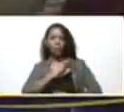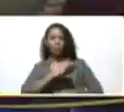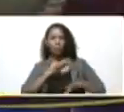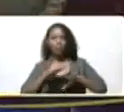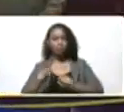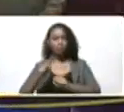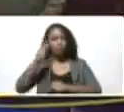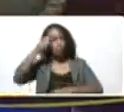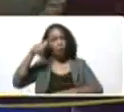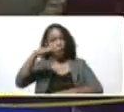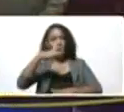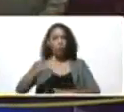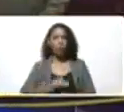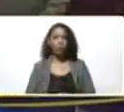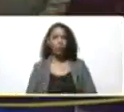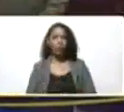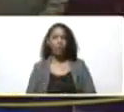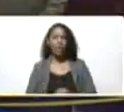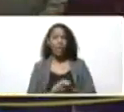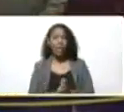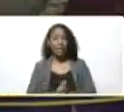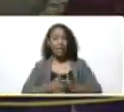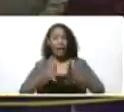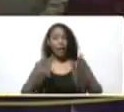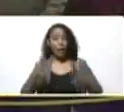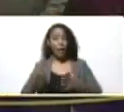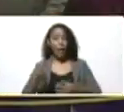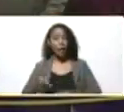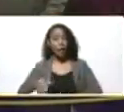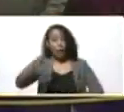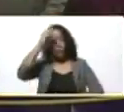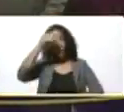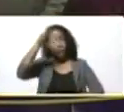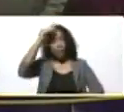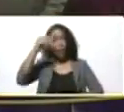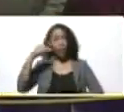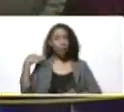pueblo. Es la gran lección de estos 30 años.